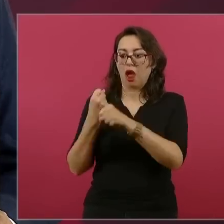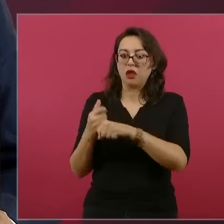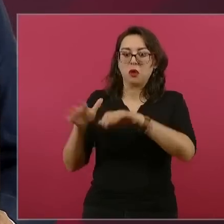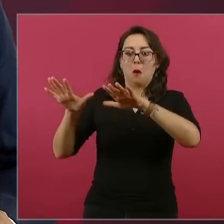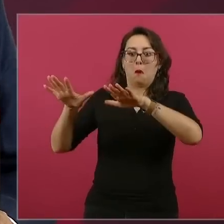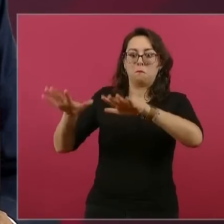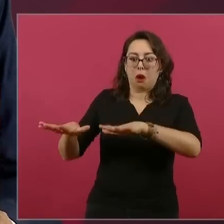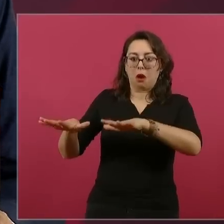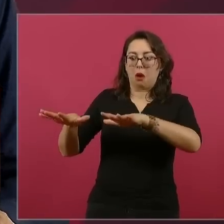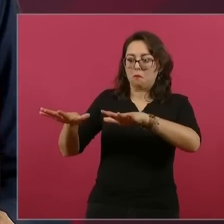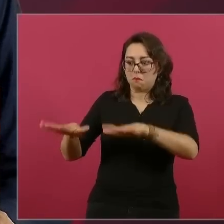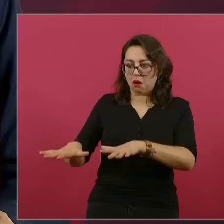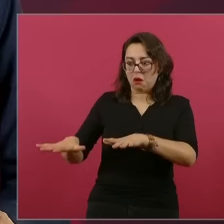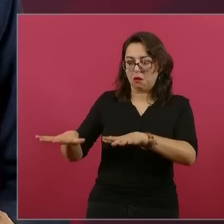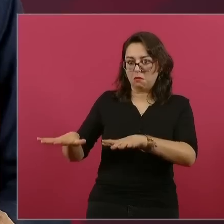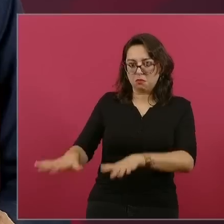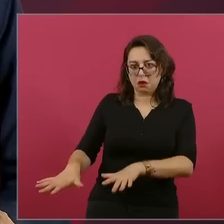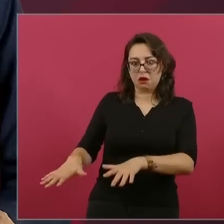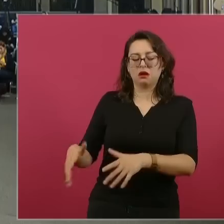cada año.